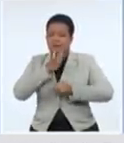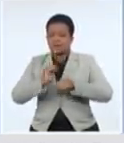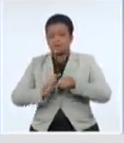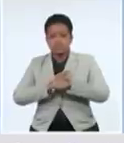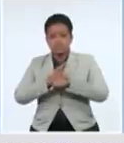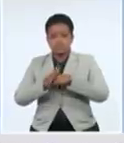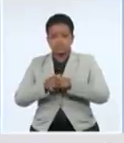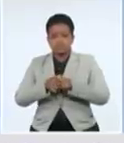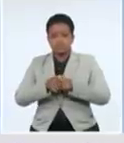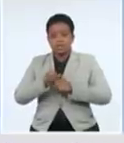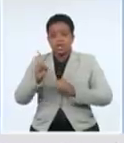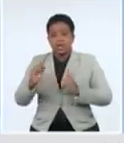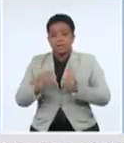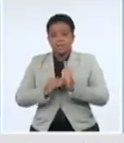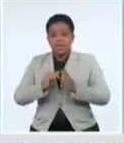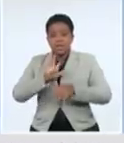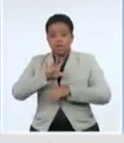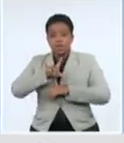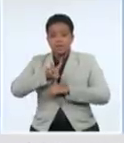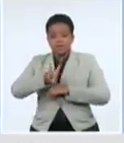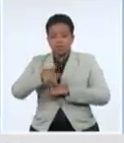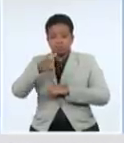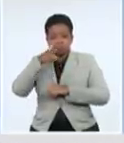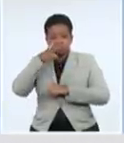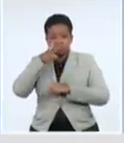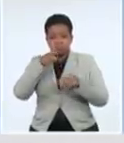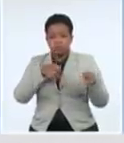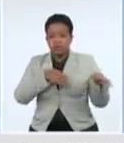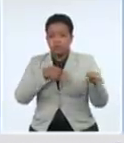1.592 en vigilancia y